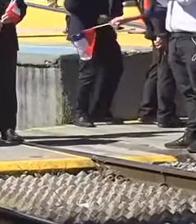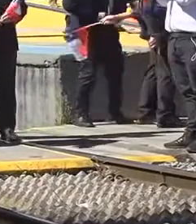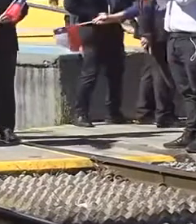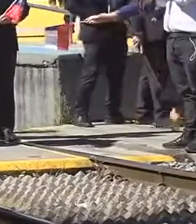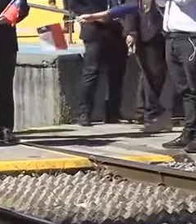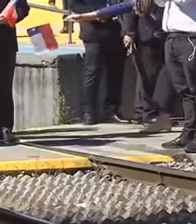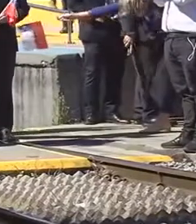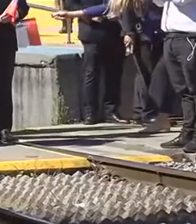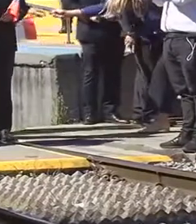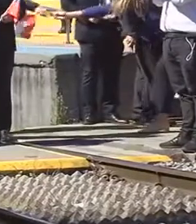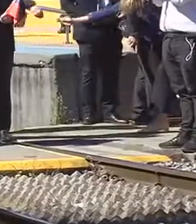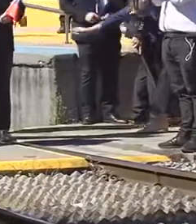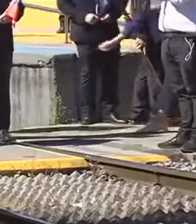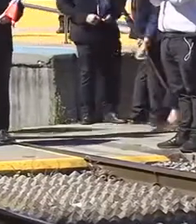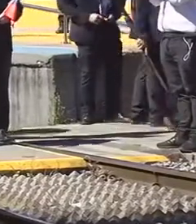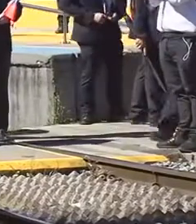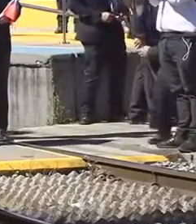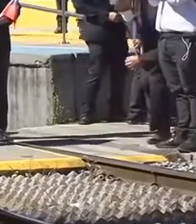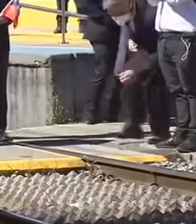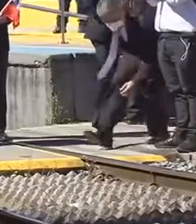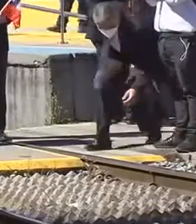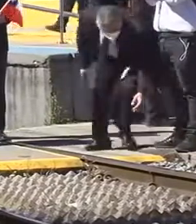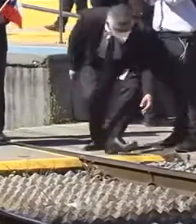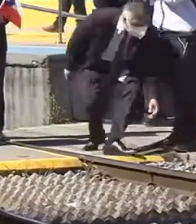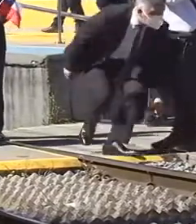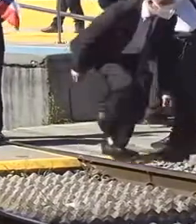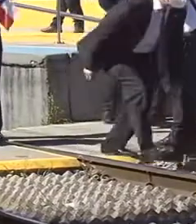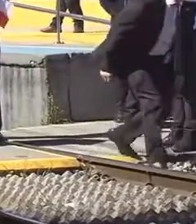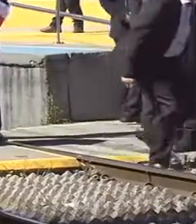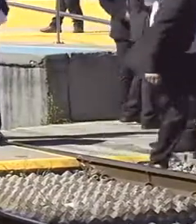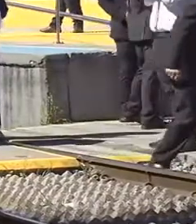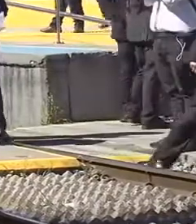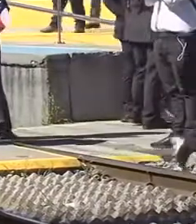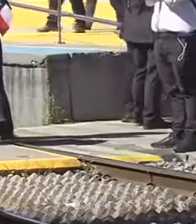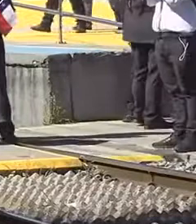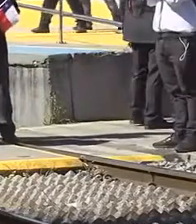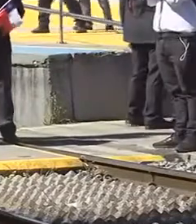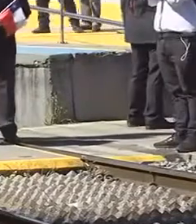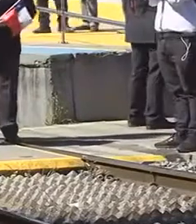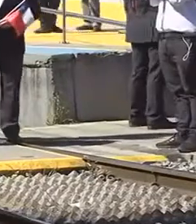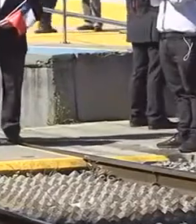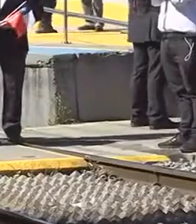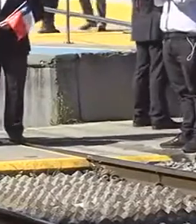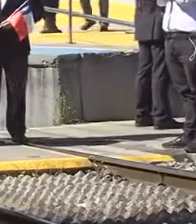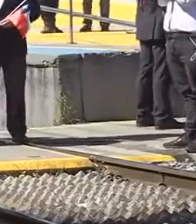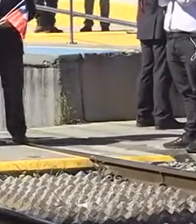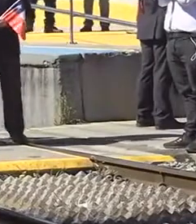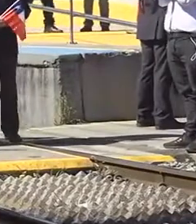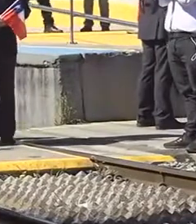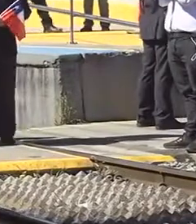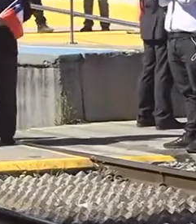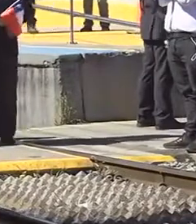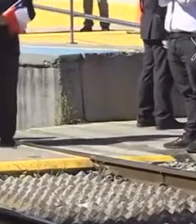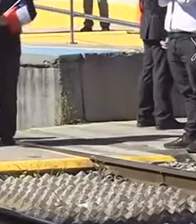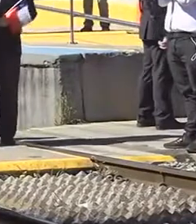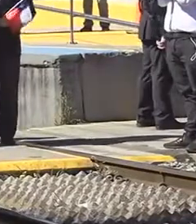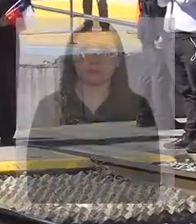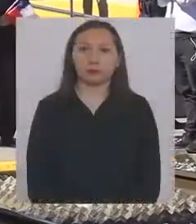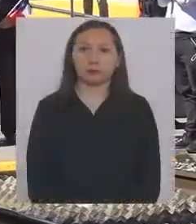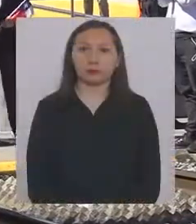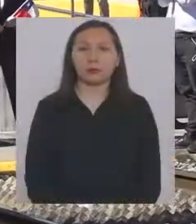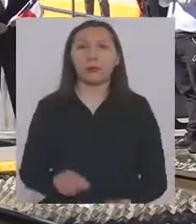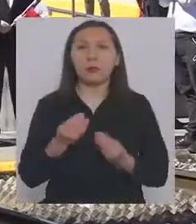Muy buenos días. Bueno, agradecemos a Dios esta maravillosa mañana de sol primaveral aquí en la región del